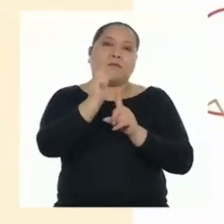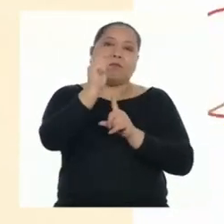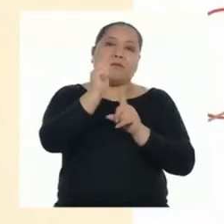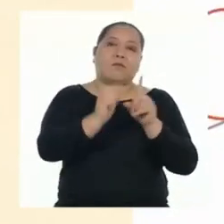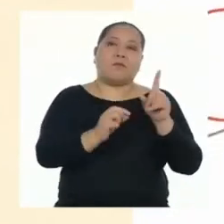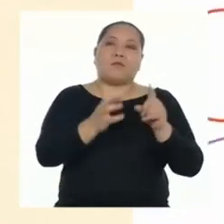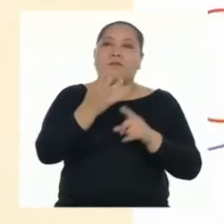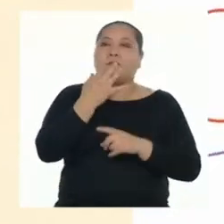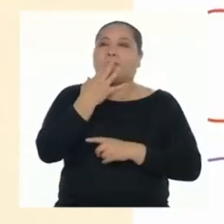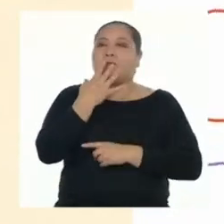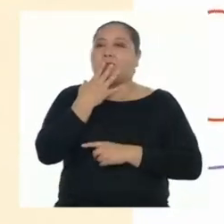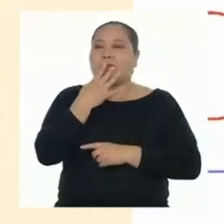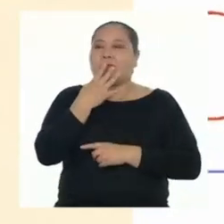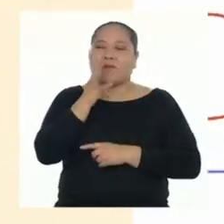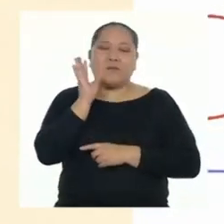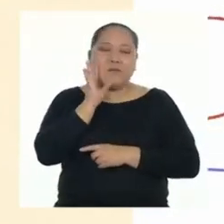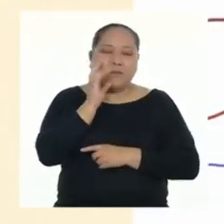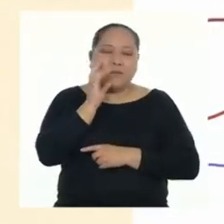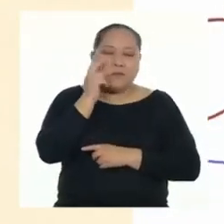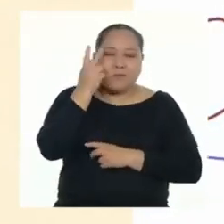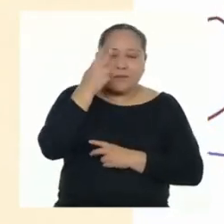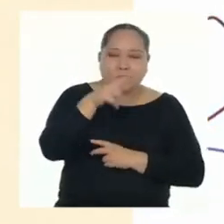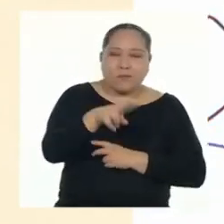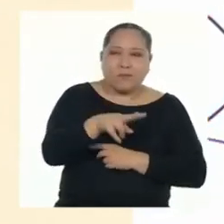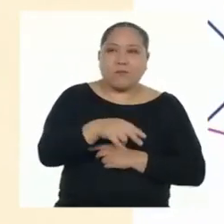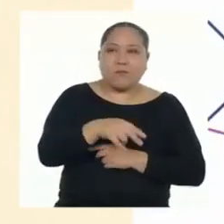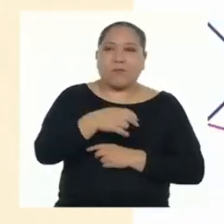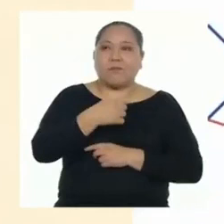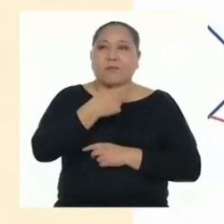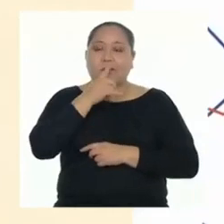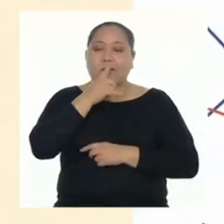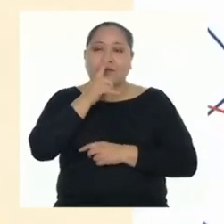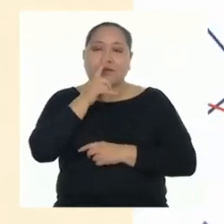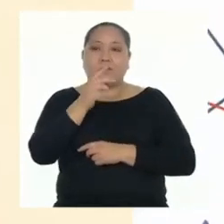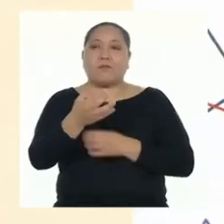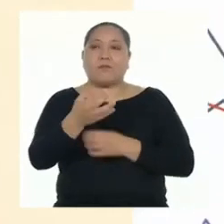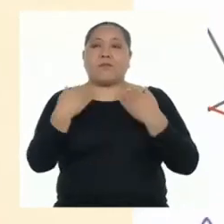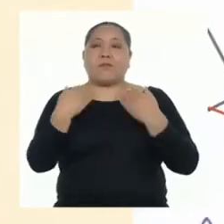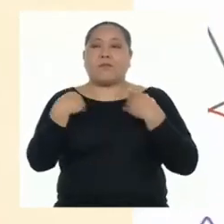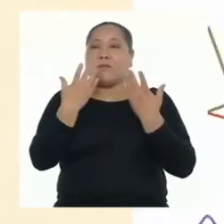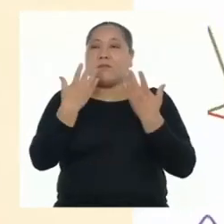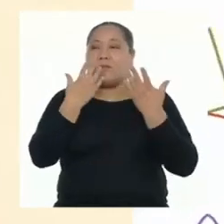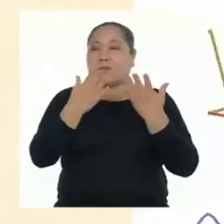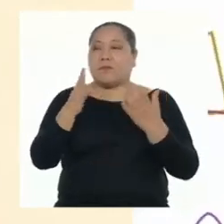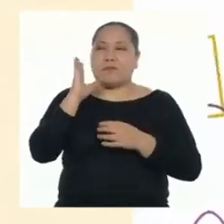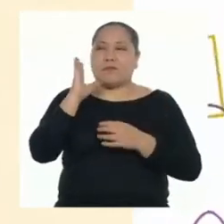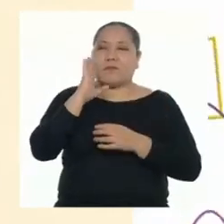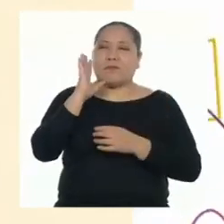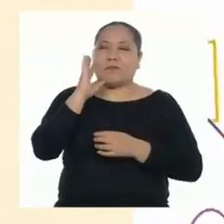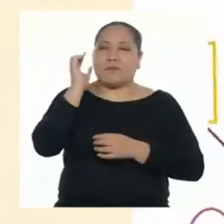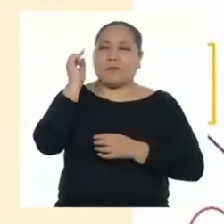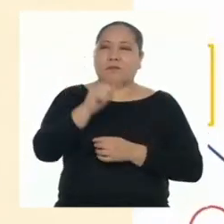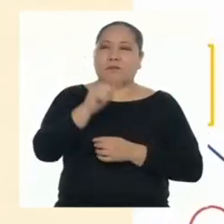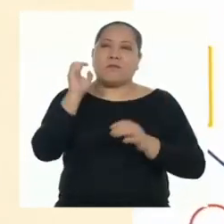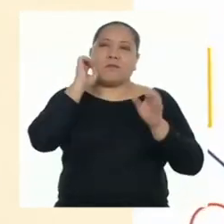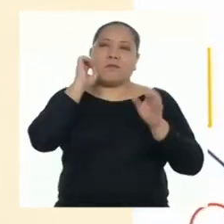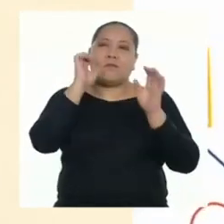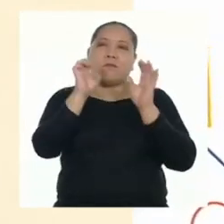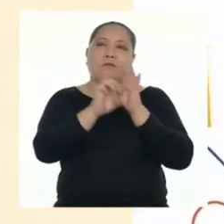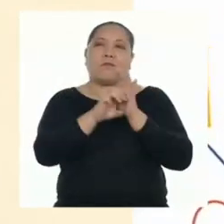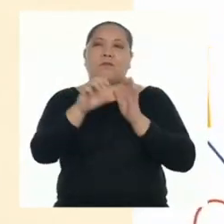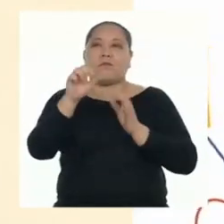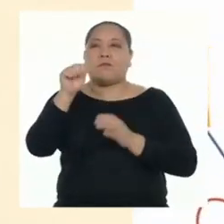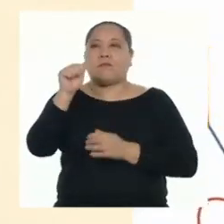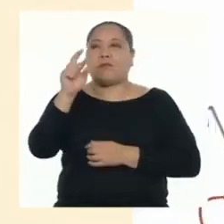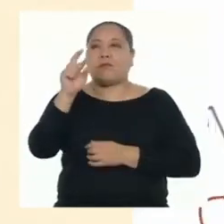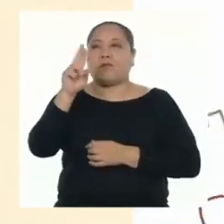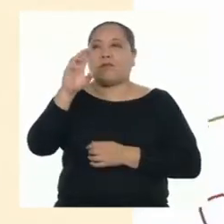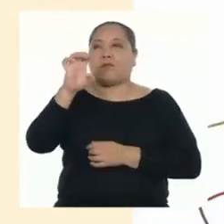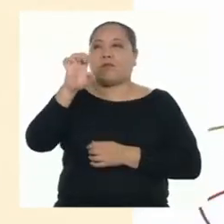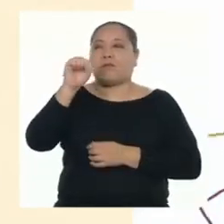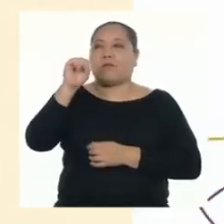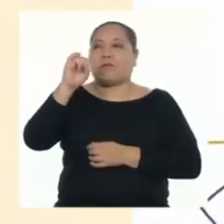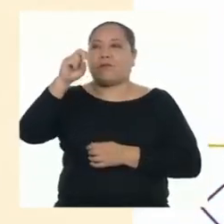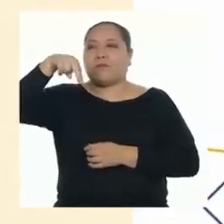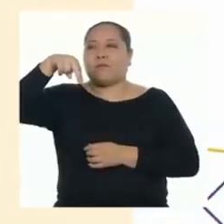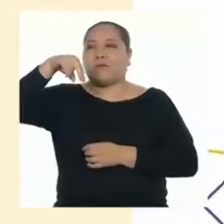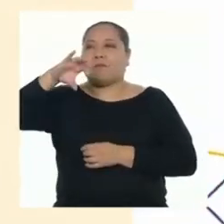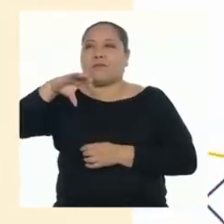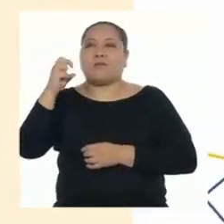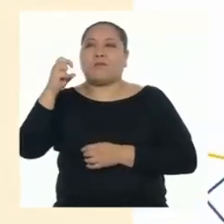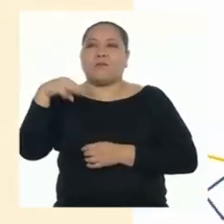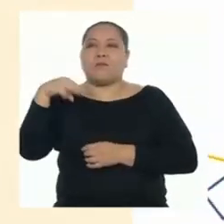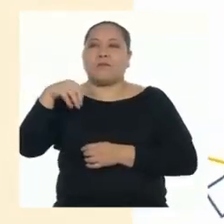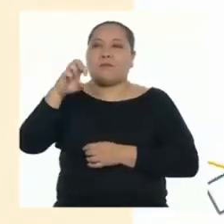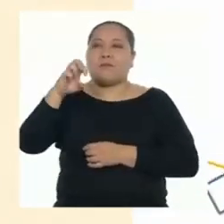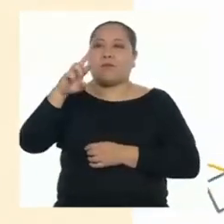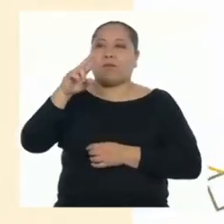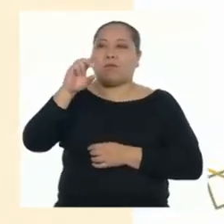temperatura, color o turbidez. Si el agua contiene sustancias tóxicas, serían, por ejemplo, el arsénico, mercurio,